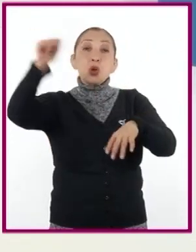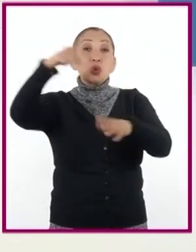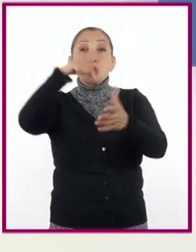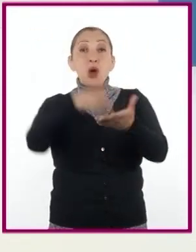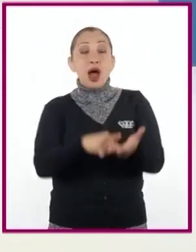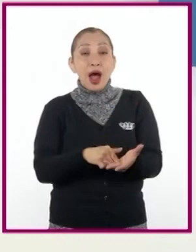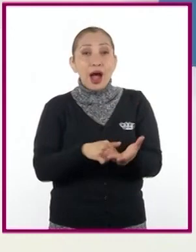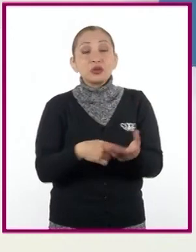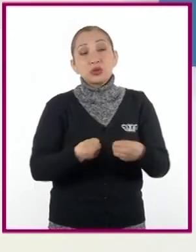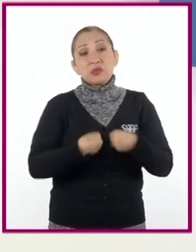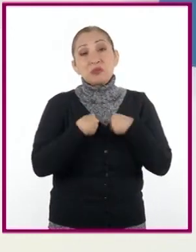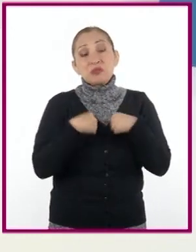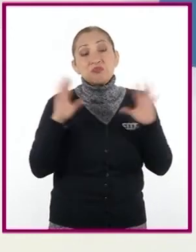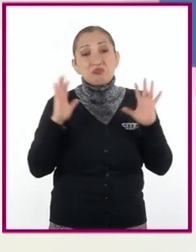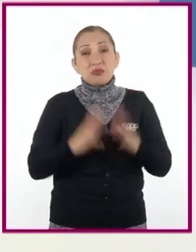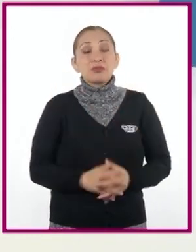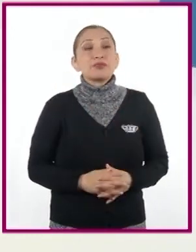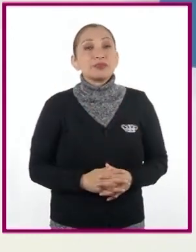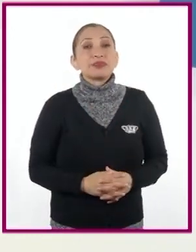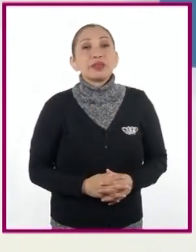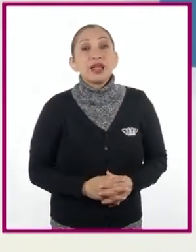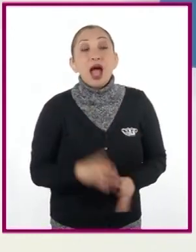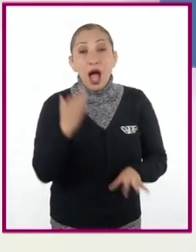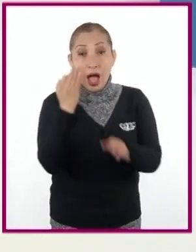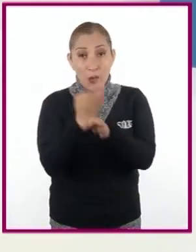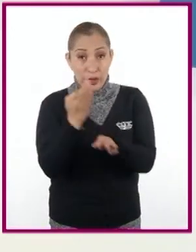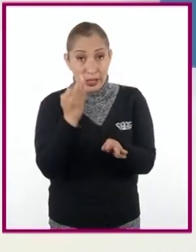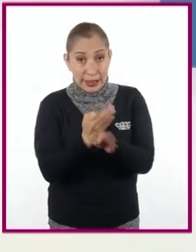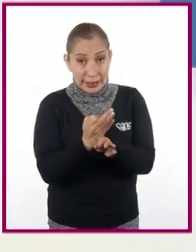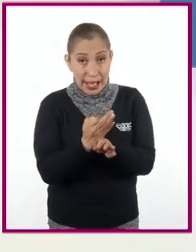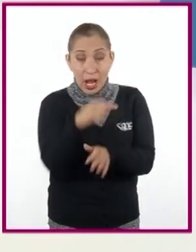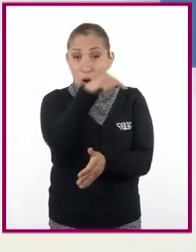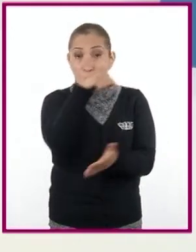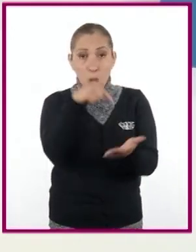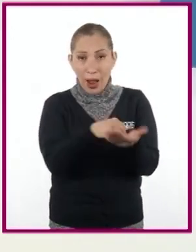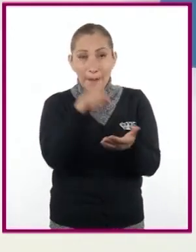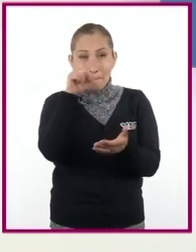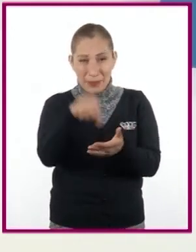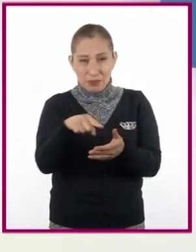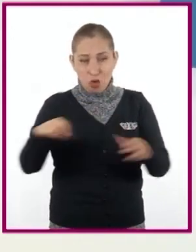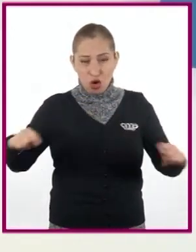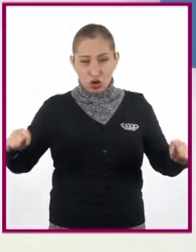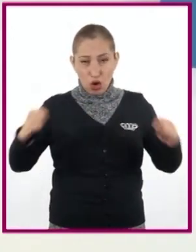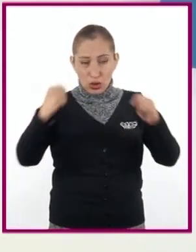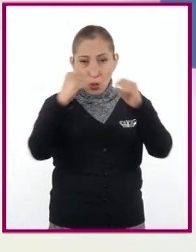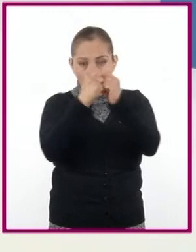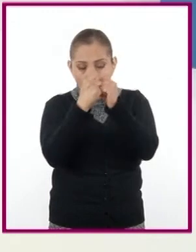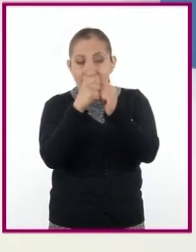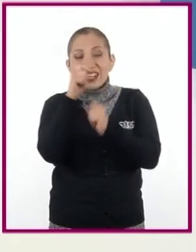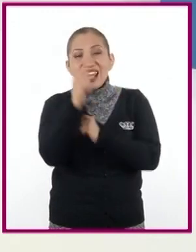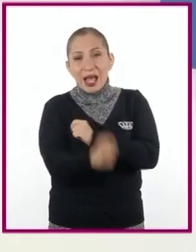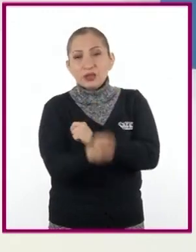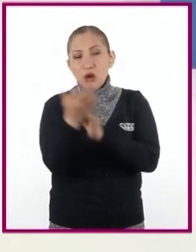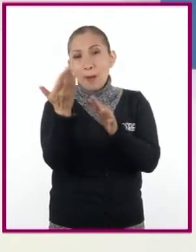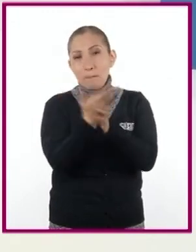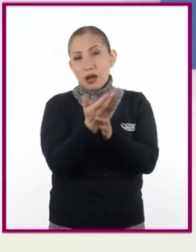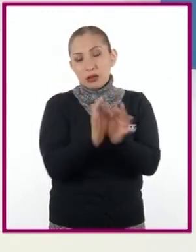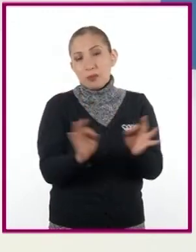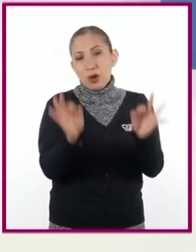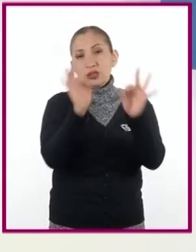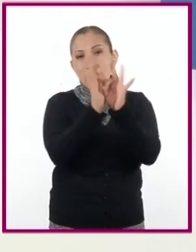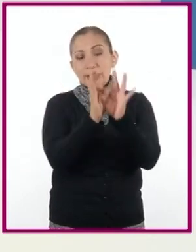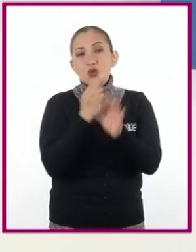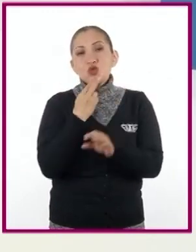lugares a donde se desplazaron. Actualmente, el sitio arqueológico de Teotihuacán constituye una parte esencial